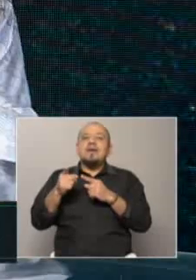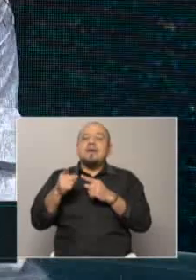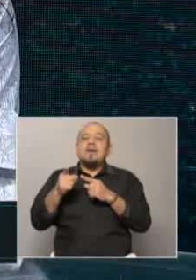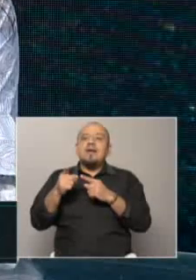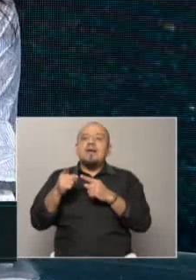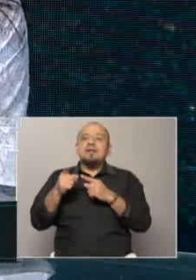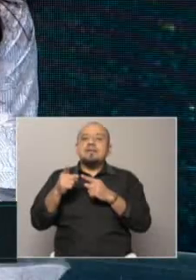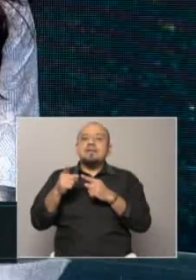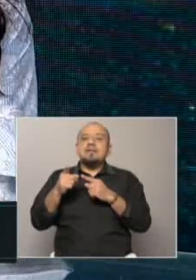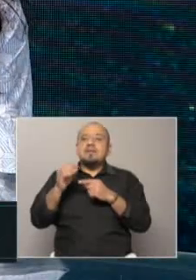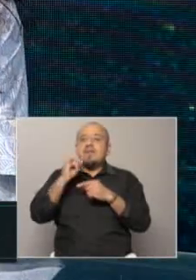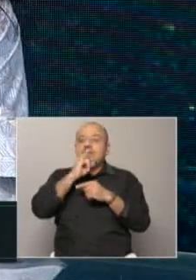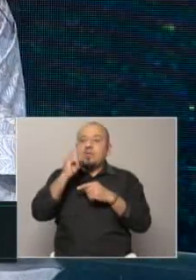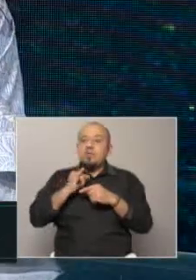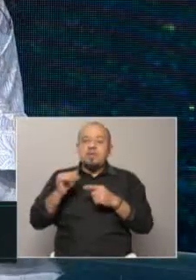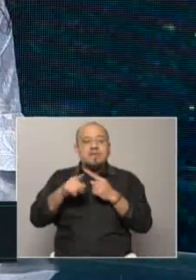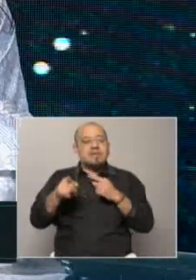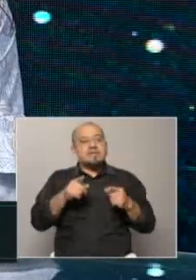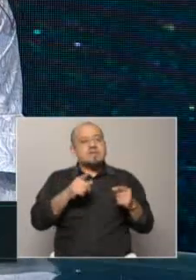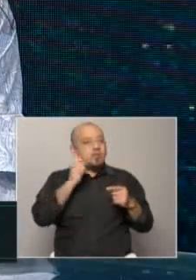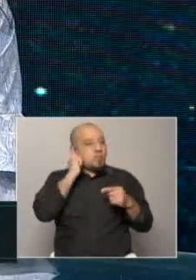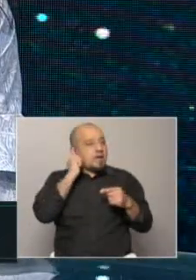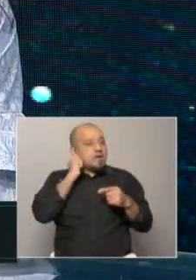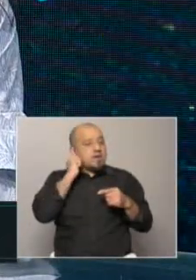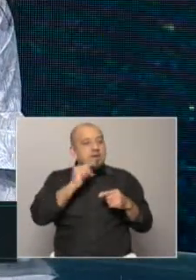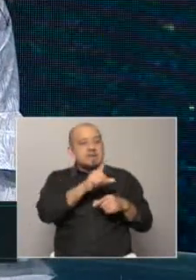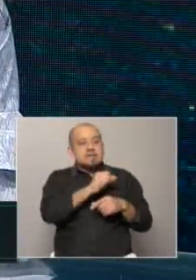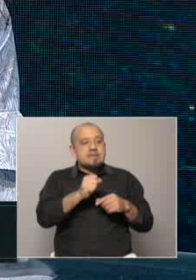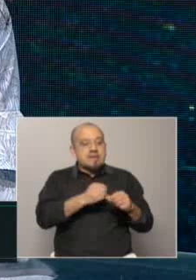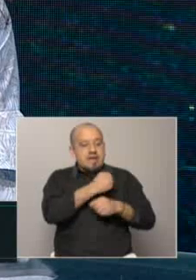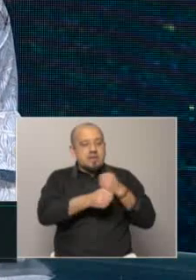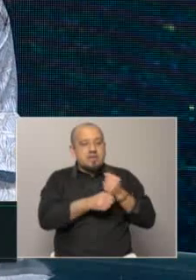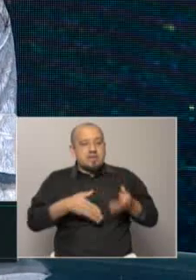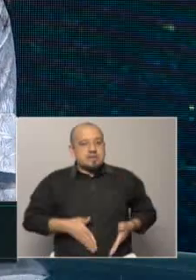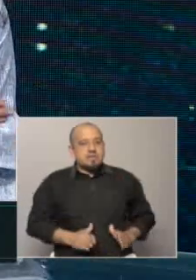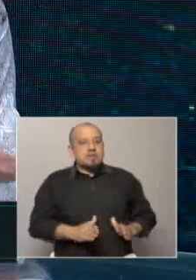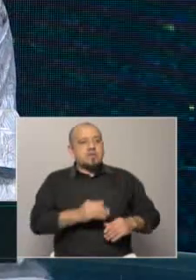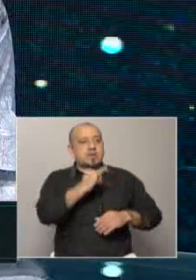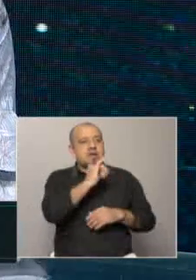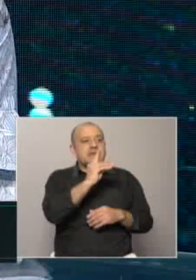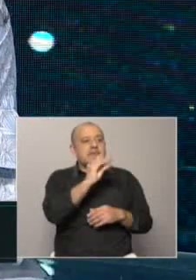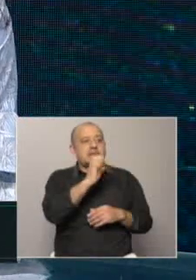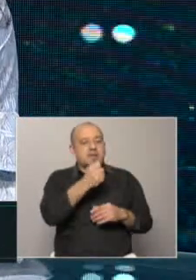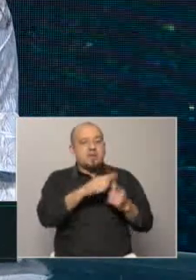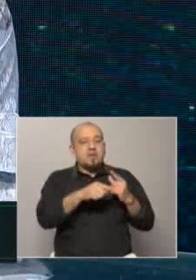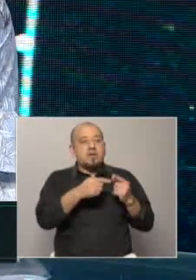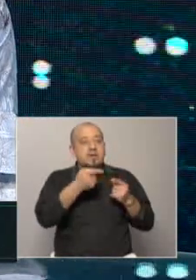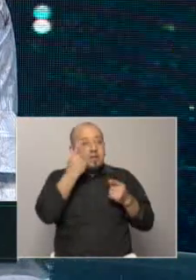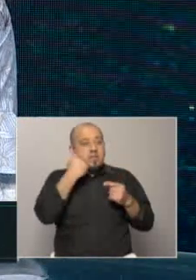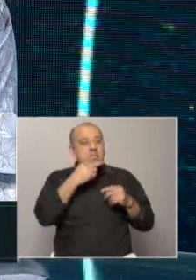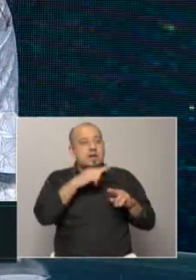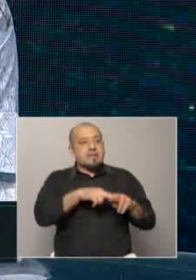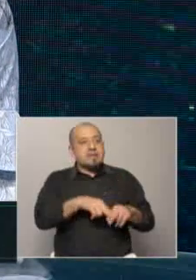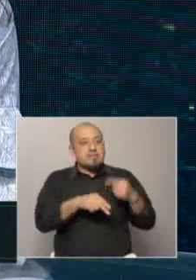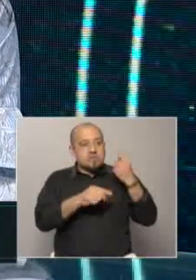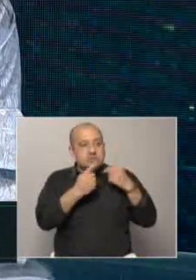Es festejarle cumpleaños a Idea, que bueno, fueron los 100 años de su nacimiento en el martes pasado, el 18